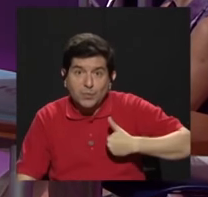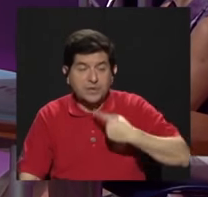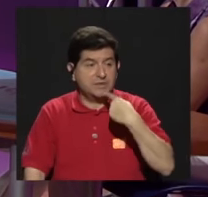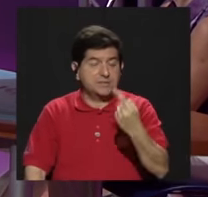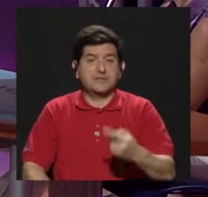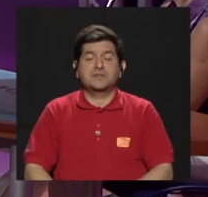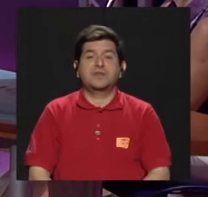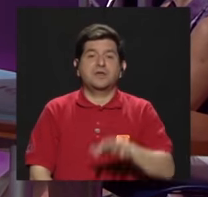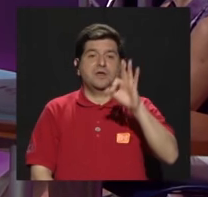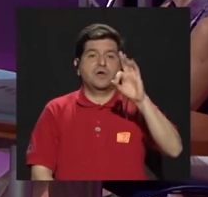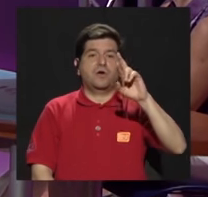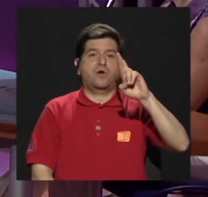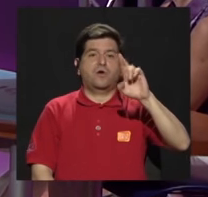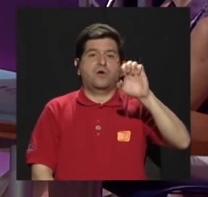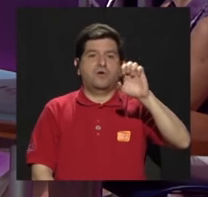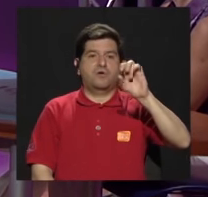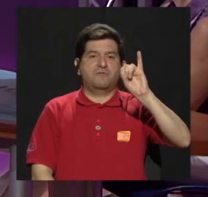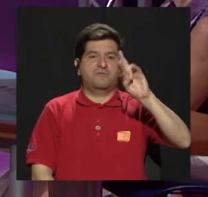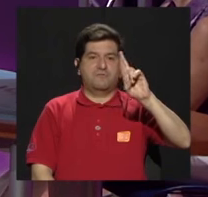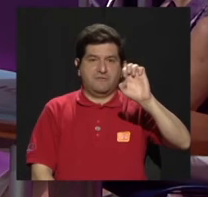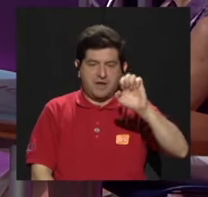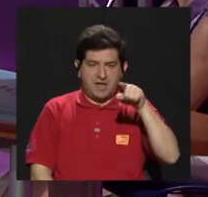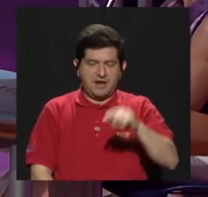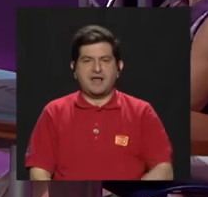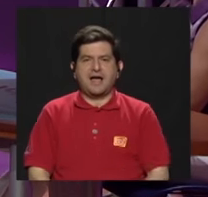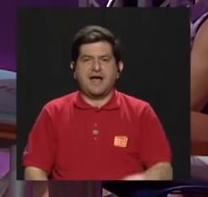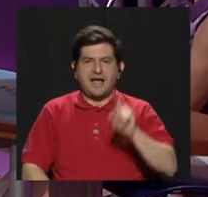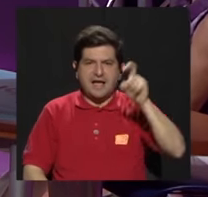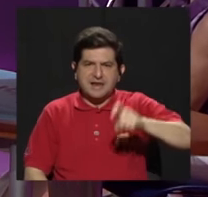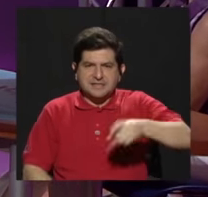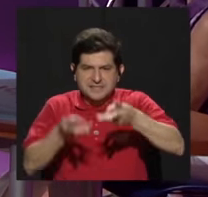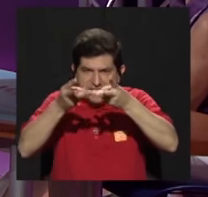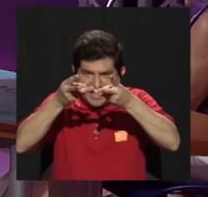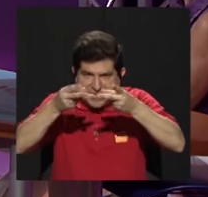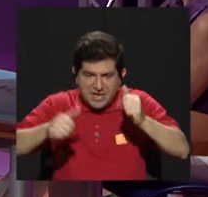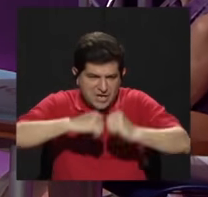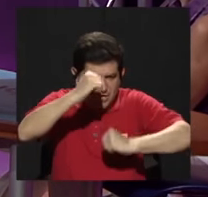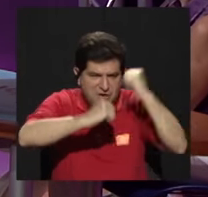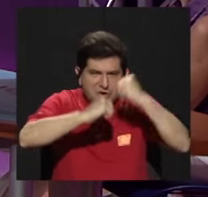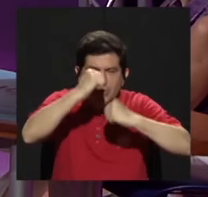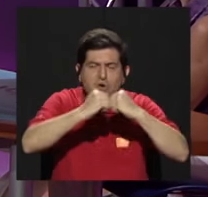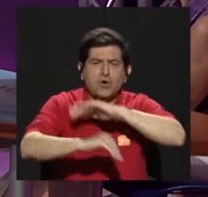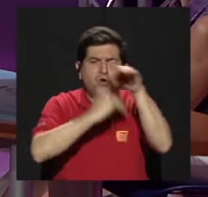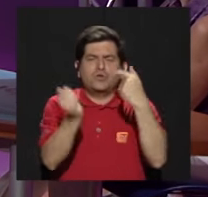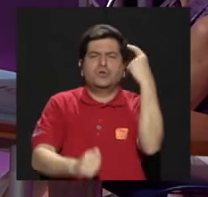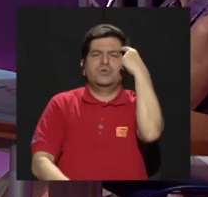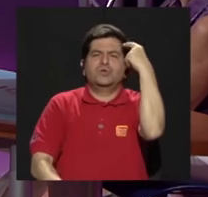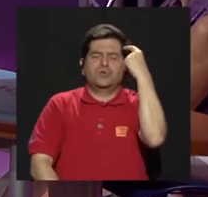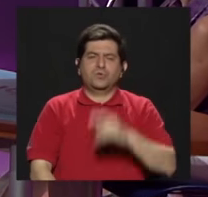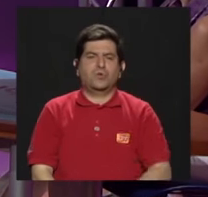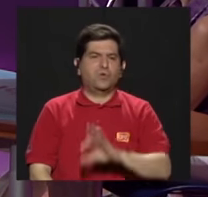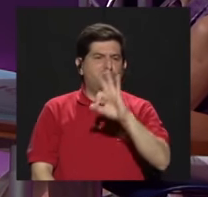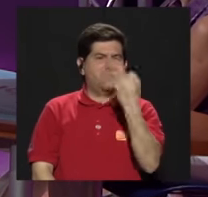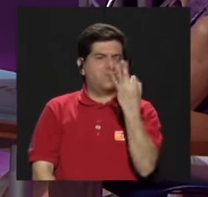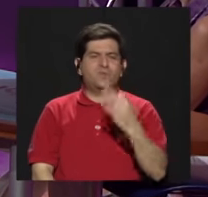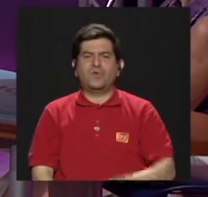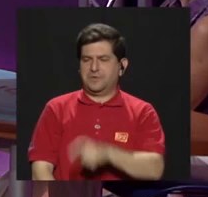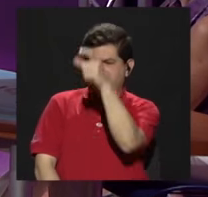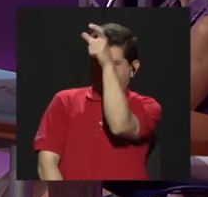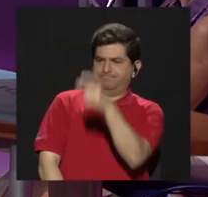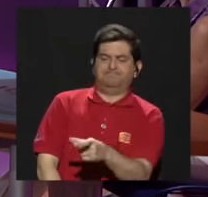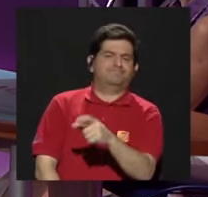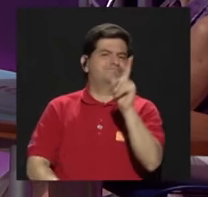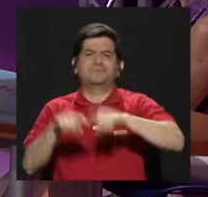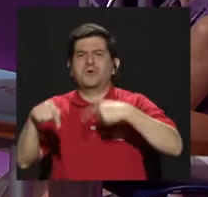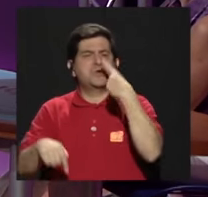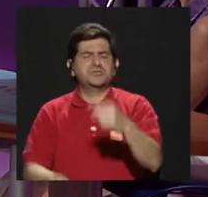decía Freire, desde que él empiece a desestructurar todo. Todos sus pensamientos, todas sus formas de ser. No puede él